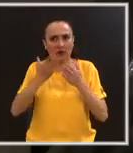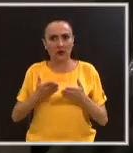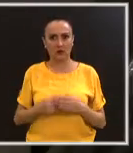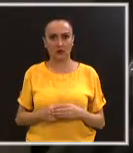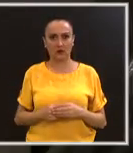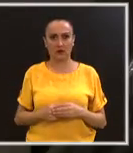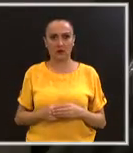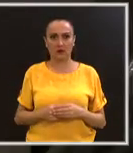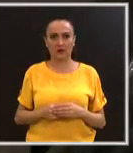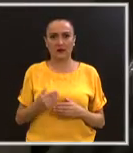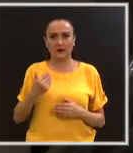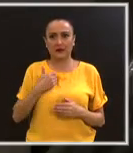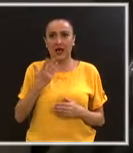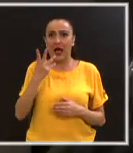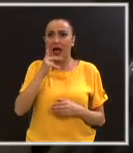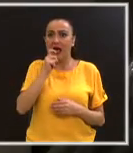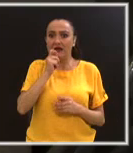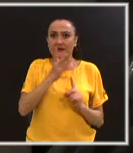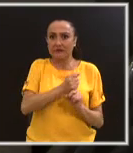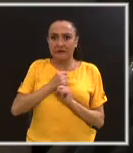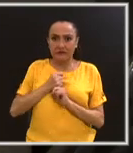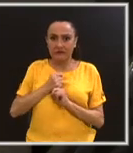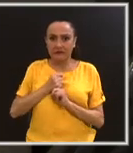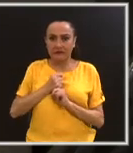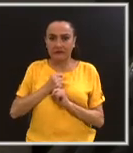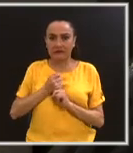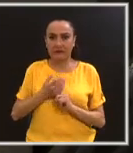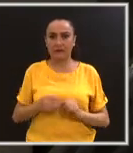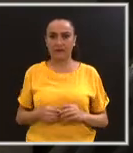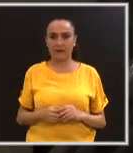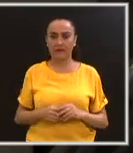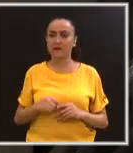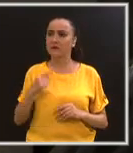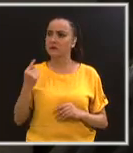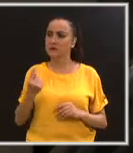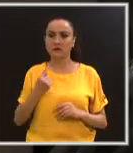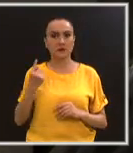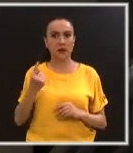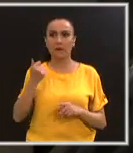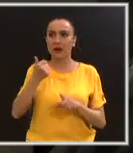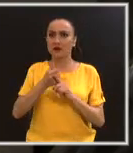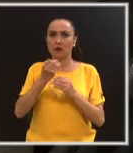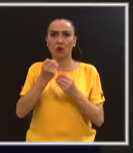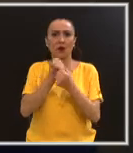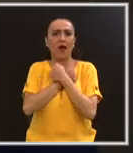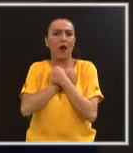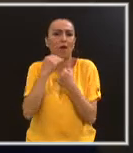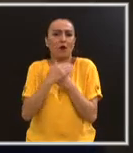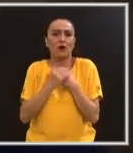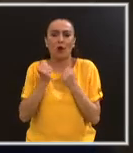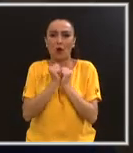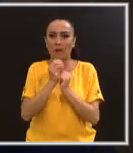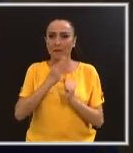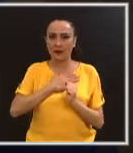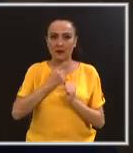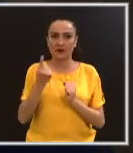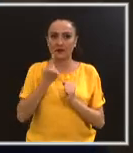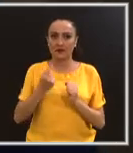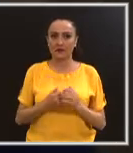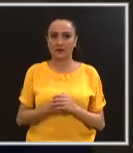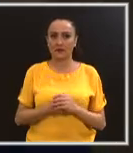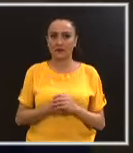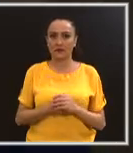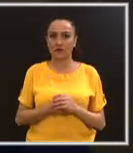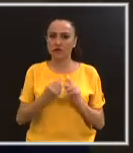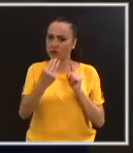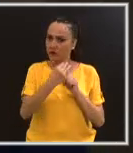teme lo peor o que alguien la retenga contra su voluntad siempre ella fue muy amorosa conmigo siempre ella me me